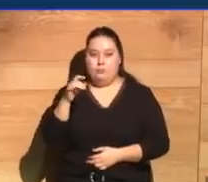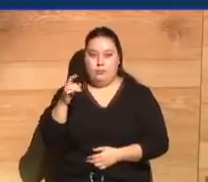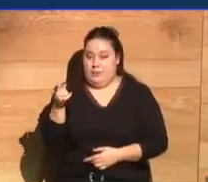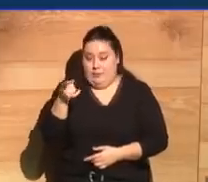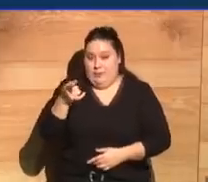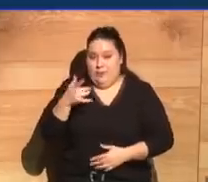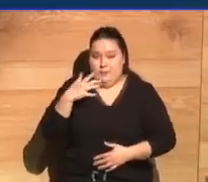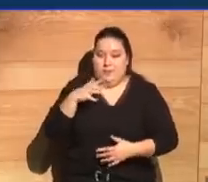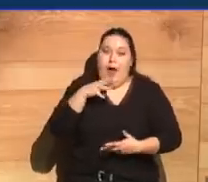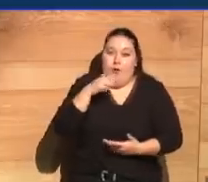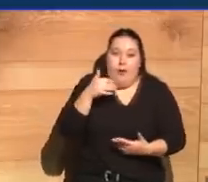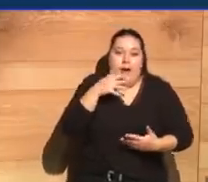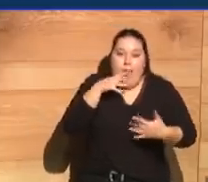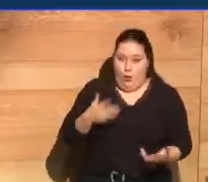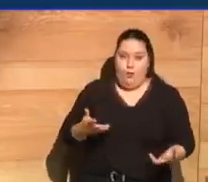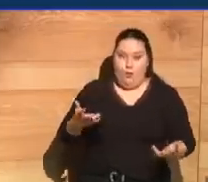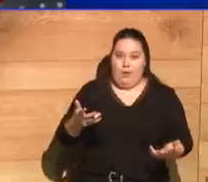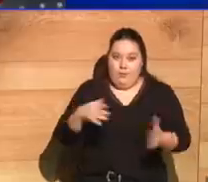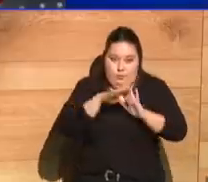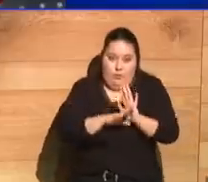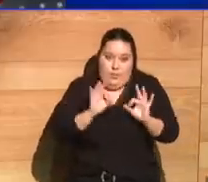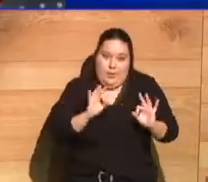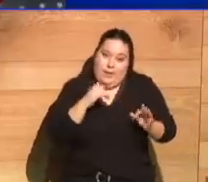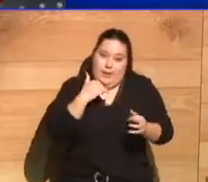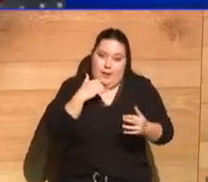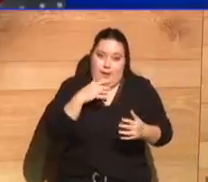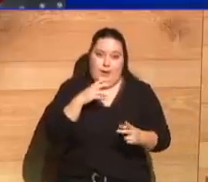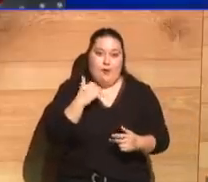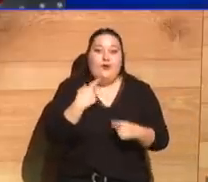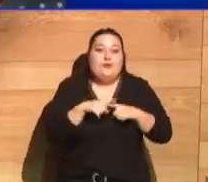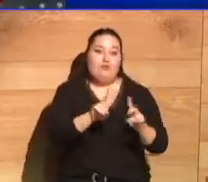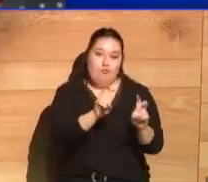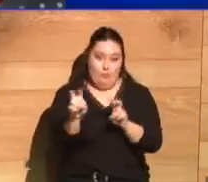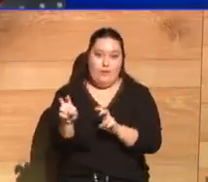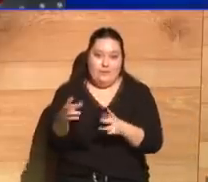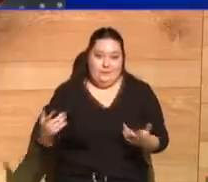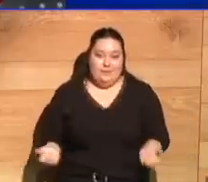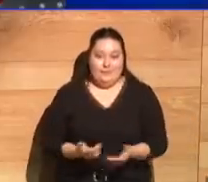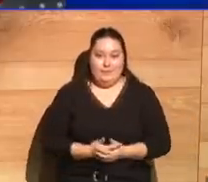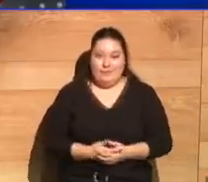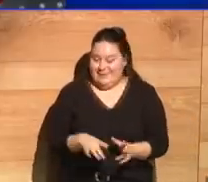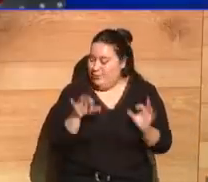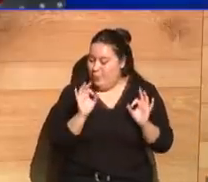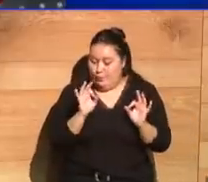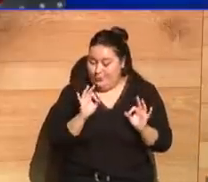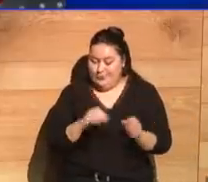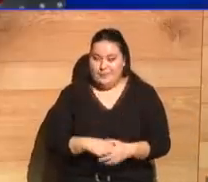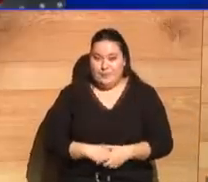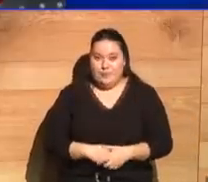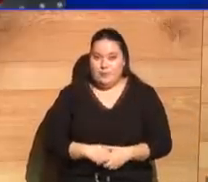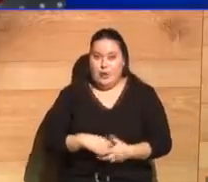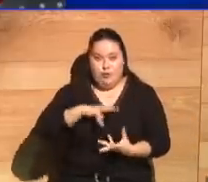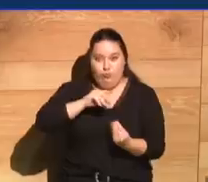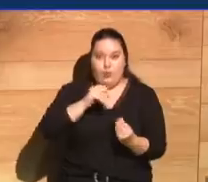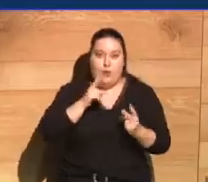y este es un programa que vive de eso, de la aquí, novedad. Del aquí y ahora, sí. Del aquí y de la ahora, exactamente, y ha saltado la